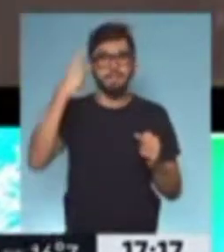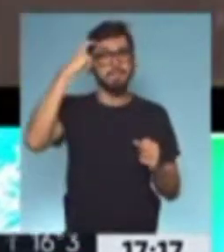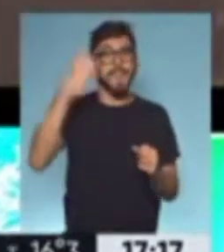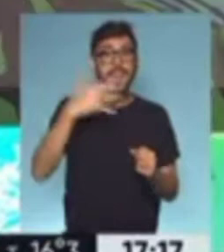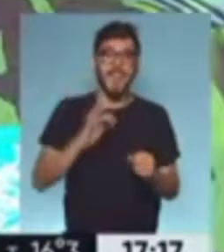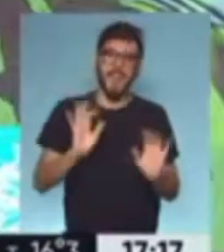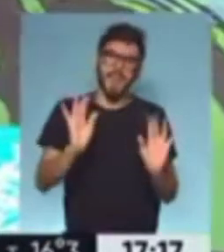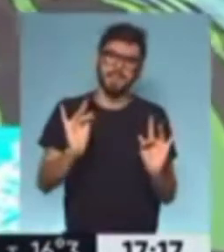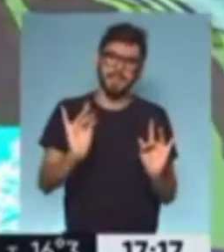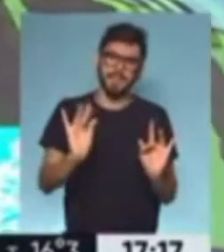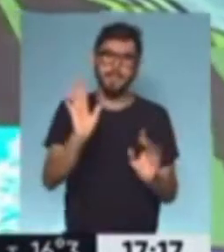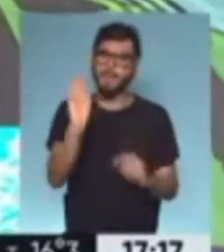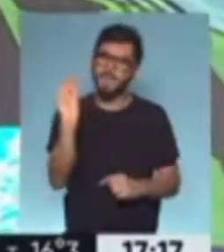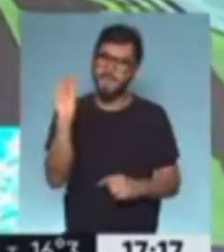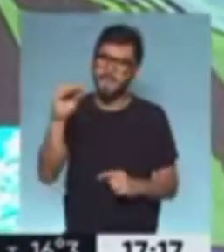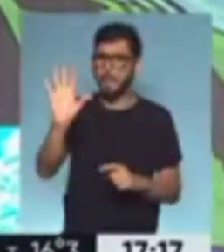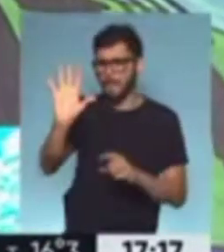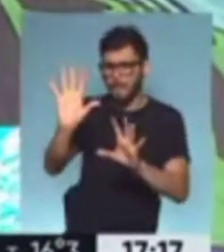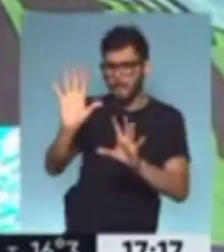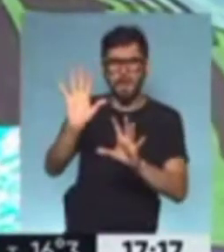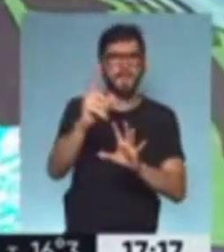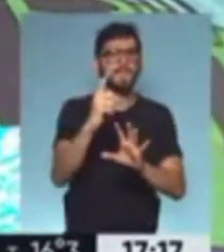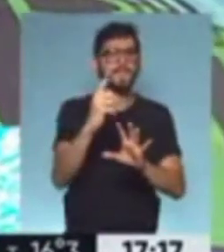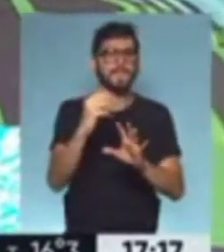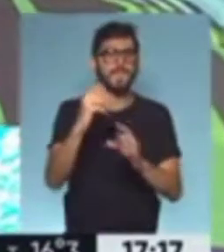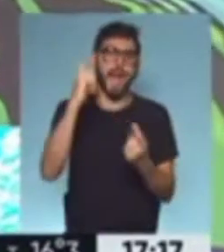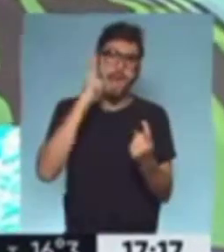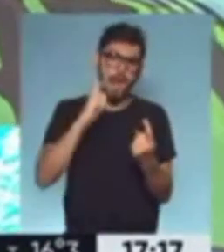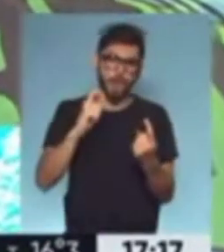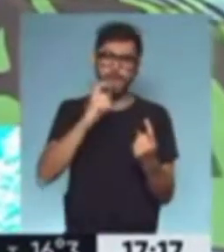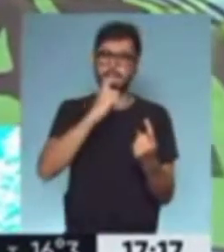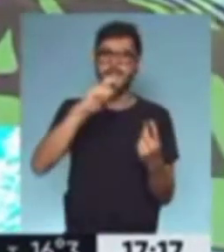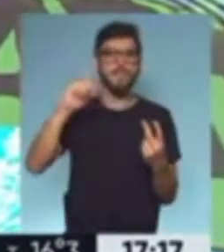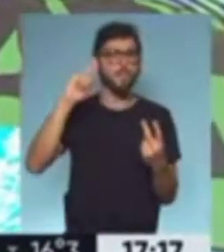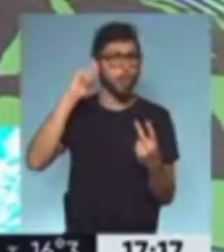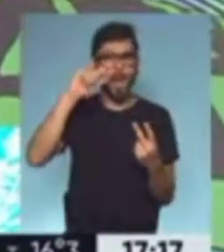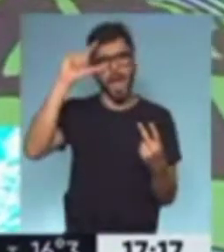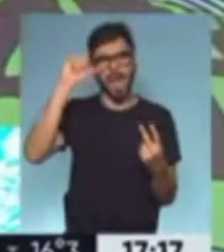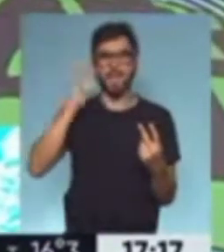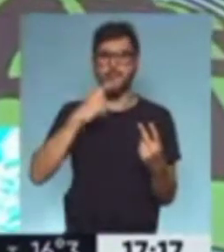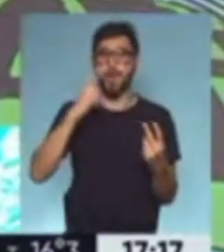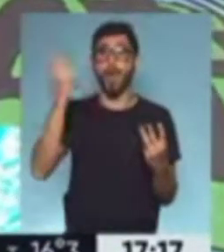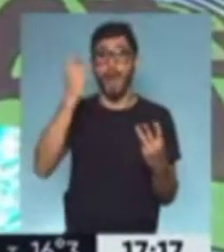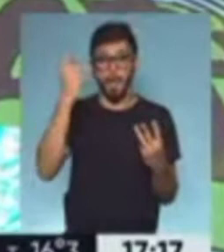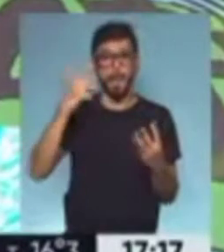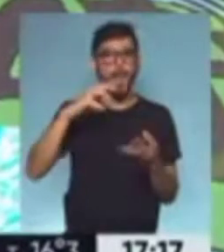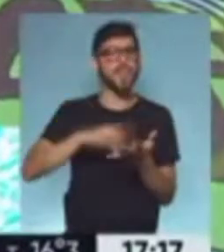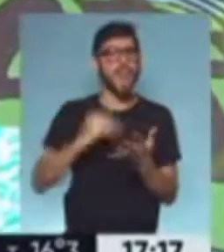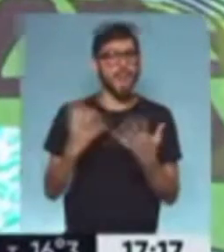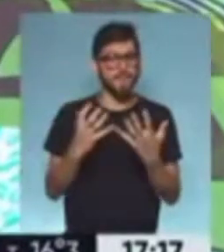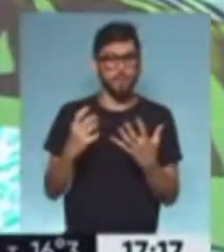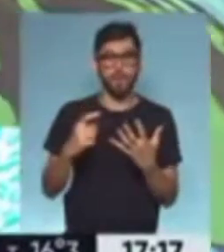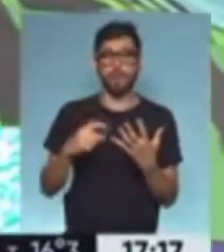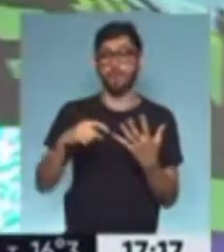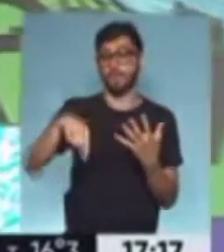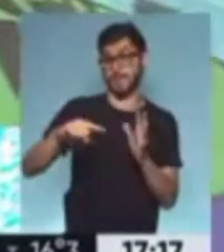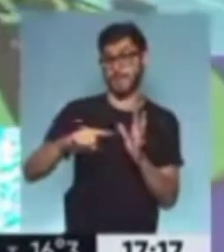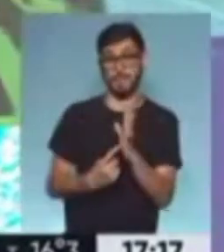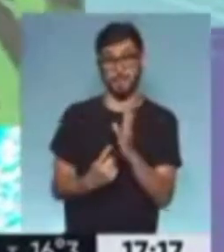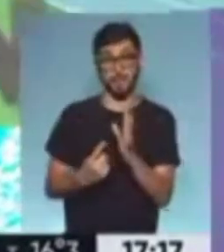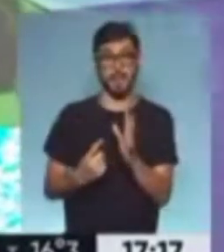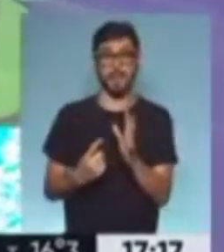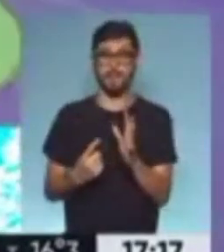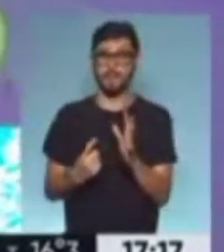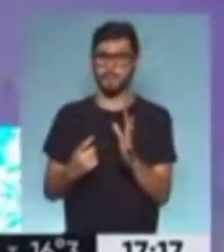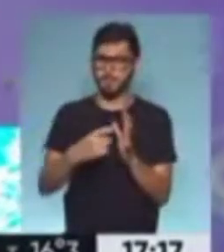Sí. Agrego la importancia. Quiero destacar una cosa, o sea, tenemos La Rioja, en Río Gallegos, La Pampa, Tierra del Fuego. Acá en la ciudad de Buenos